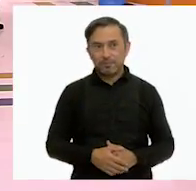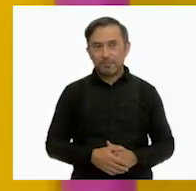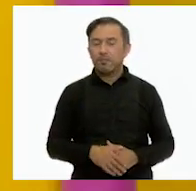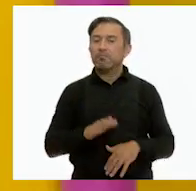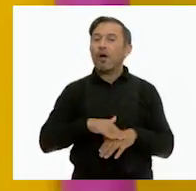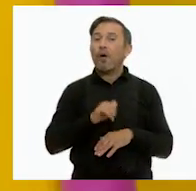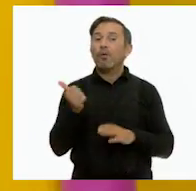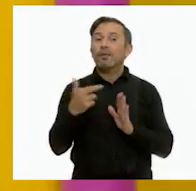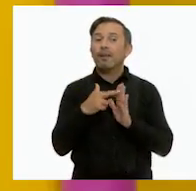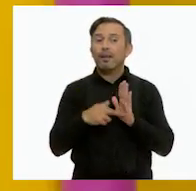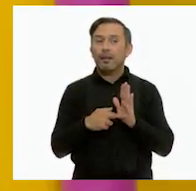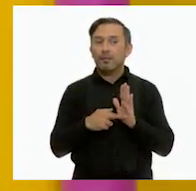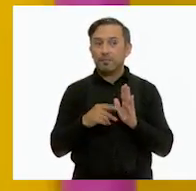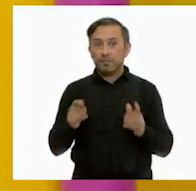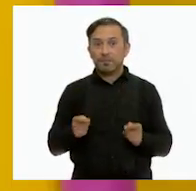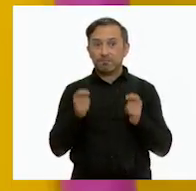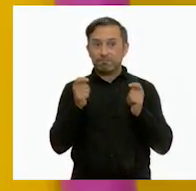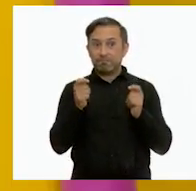¿Qué tal esta?